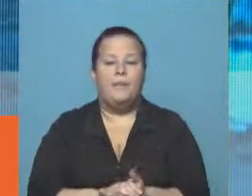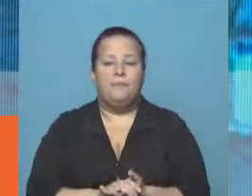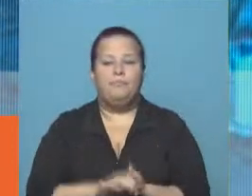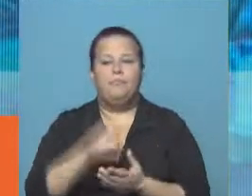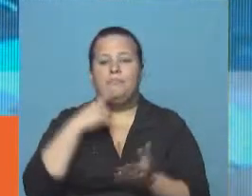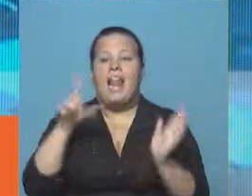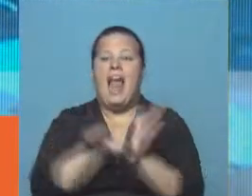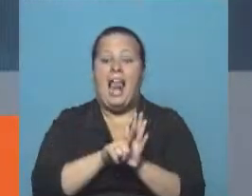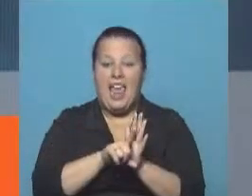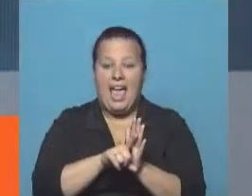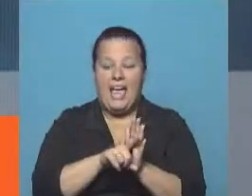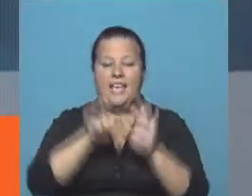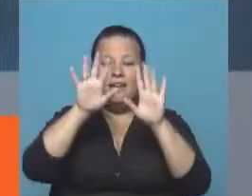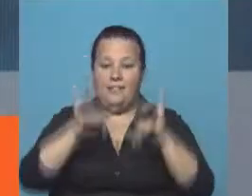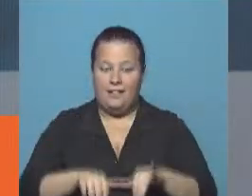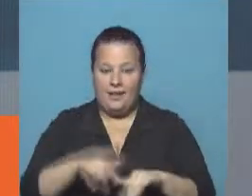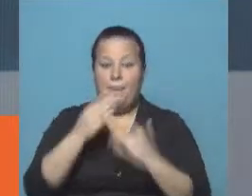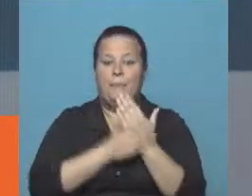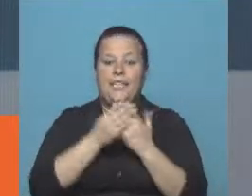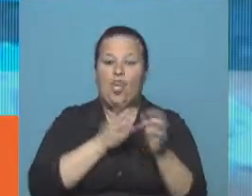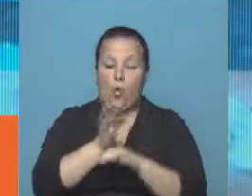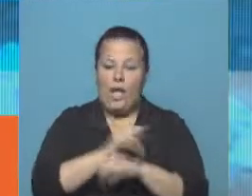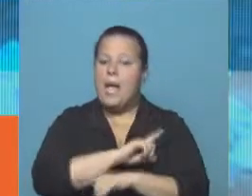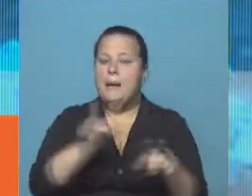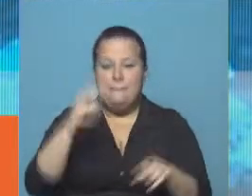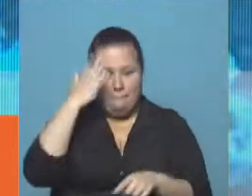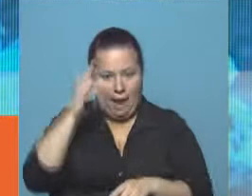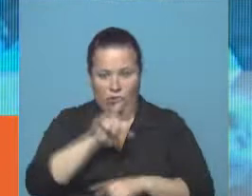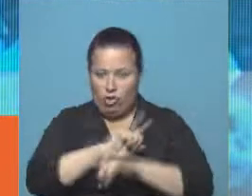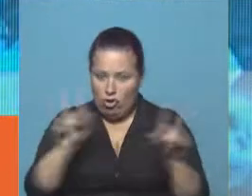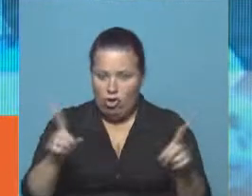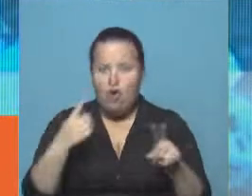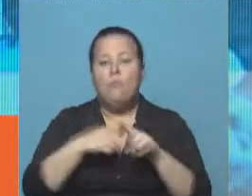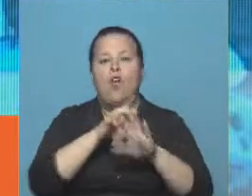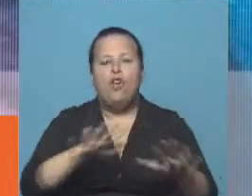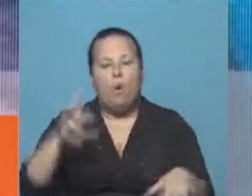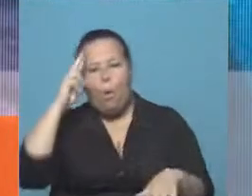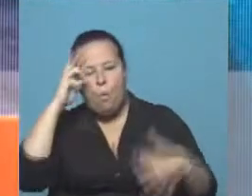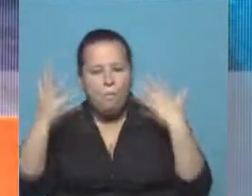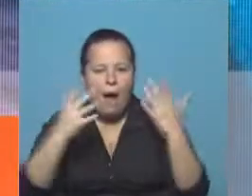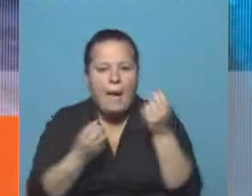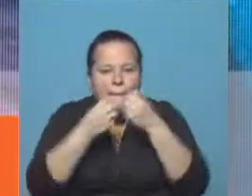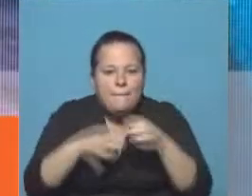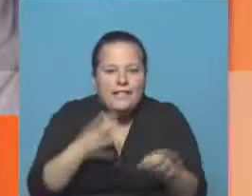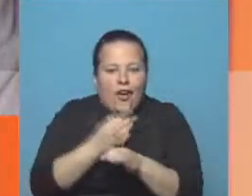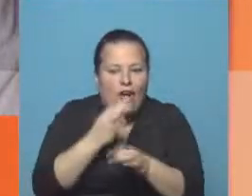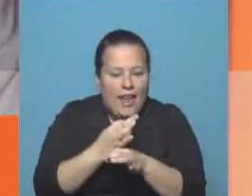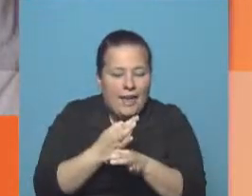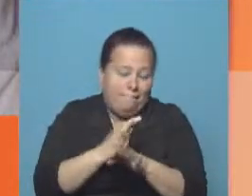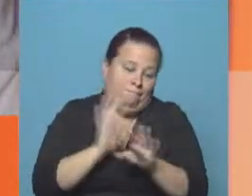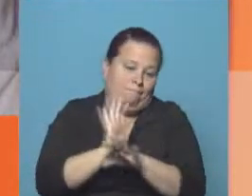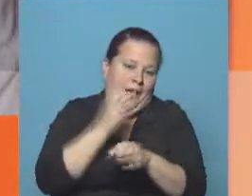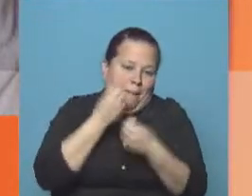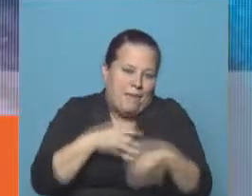digamos, la norma que emitió el Ministerio de Educación. No se hace en marzo porque los chicos están ocupados en el principio, digamos,